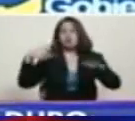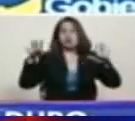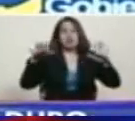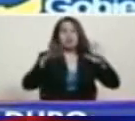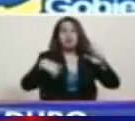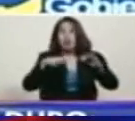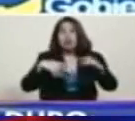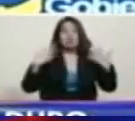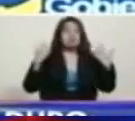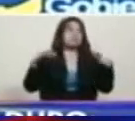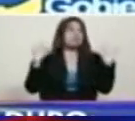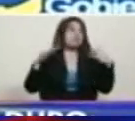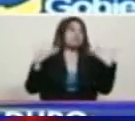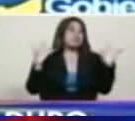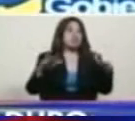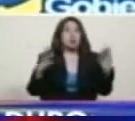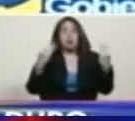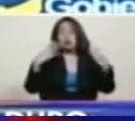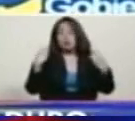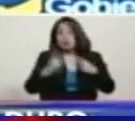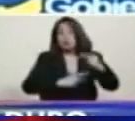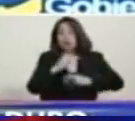Venezuela tiene miles de cohetes de eso.